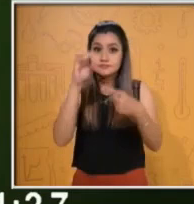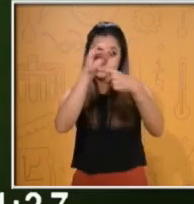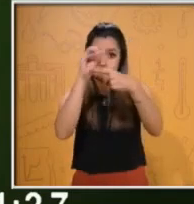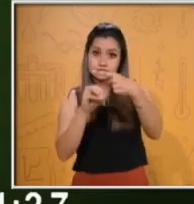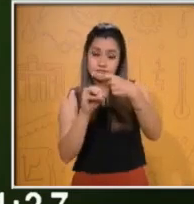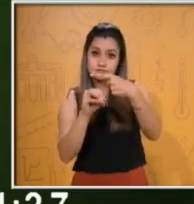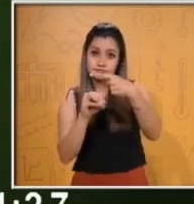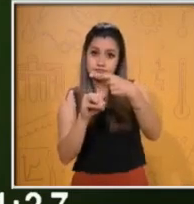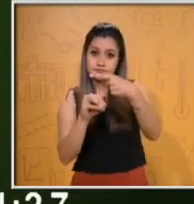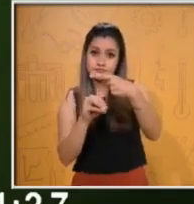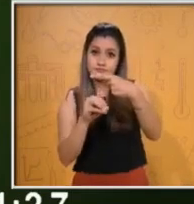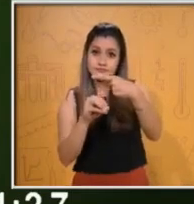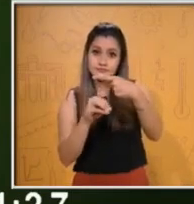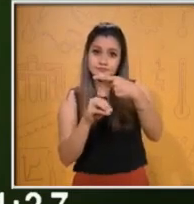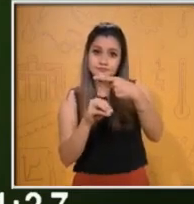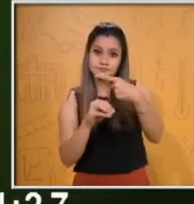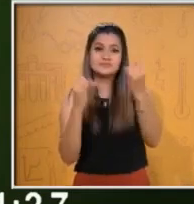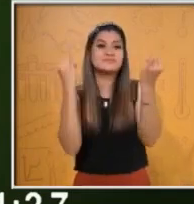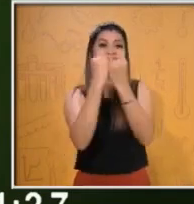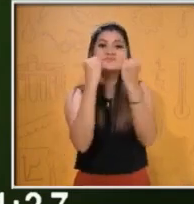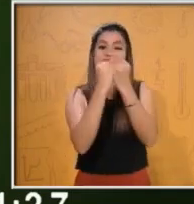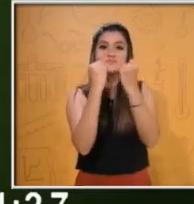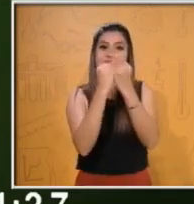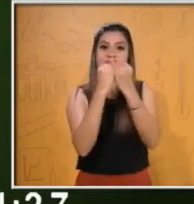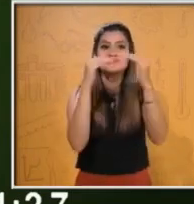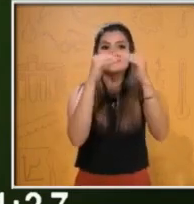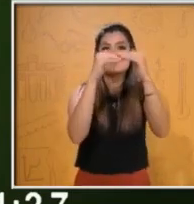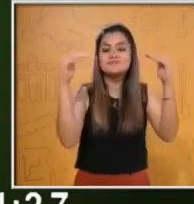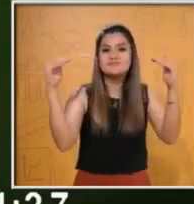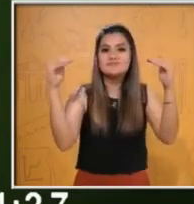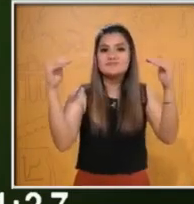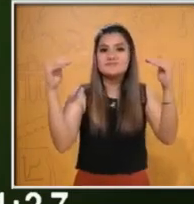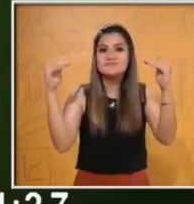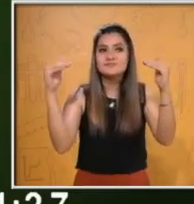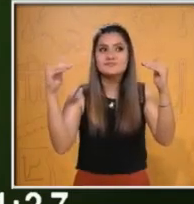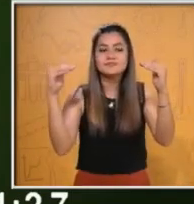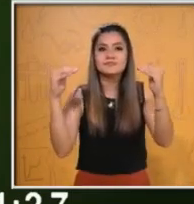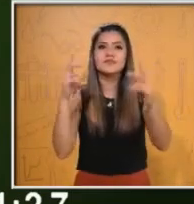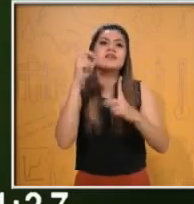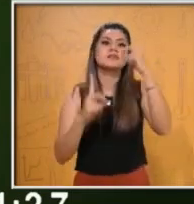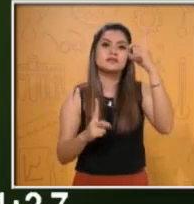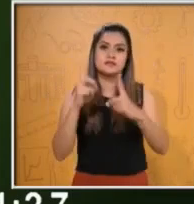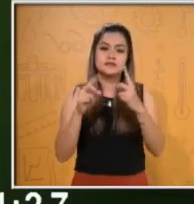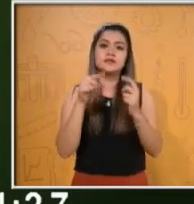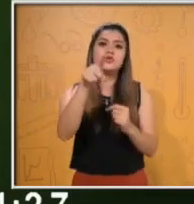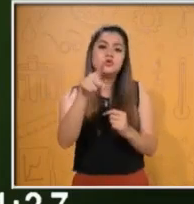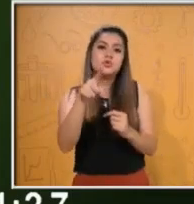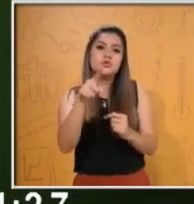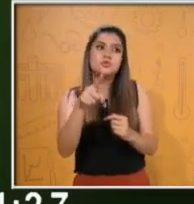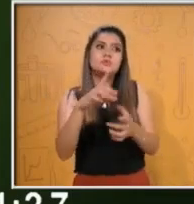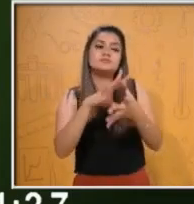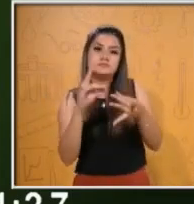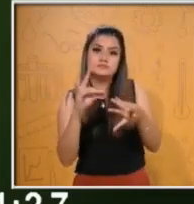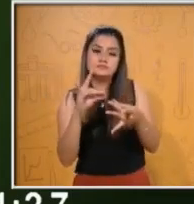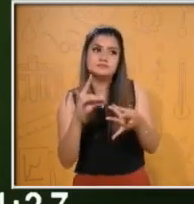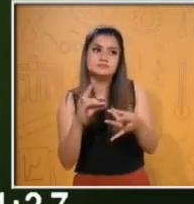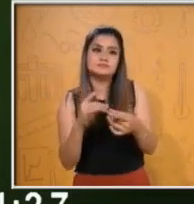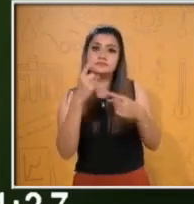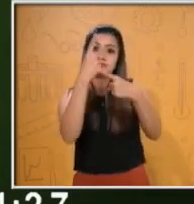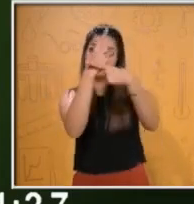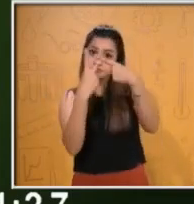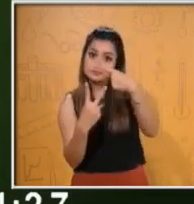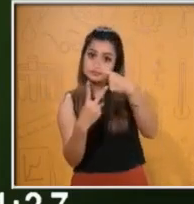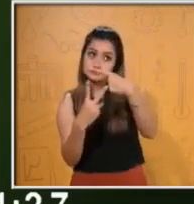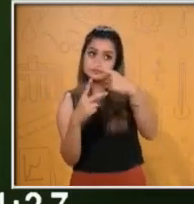fracciones la fracción que representa la mitad o la tercera parte según lo indique la carta. Por ejemplo, 1 medio. La